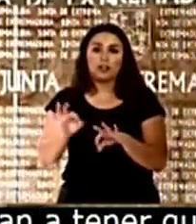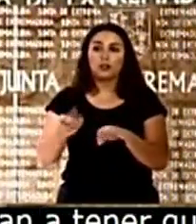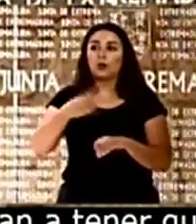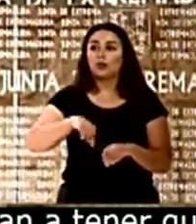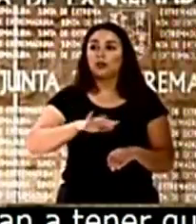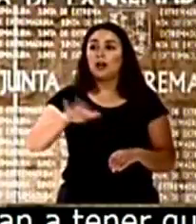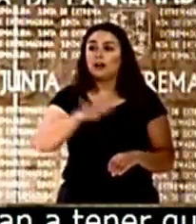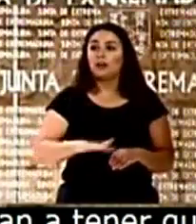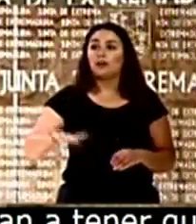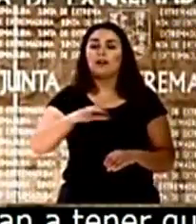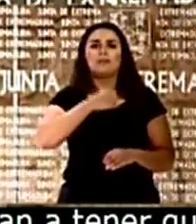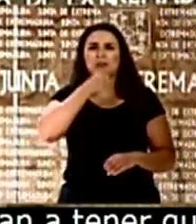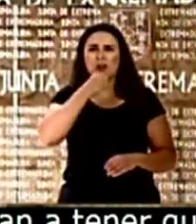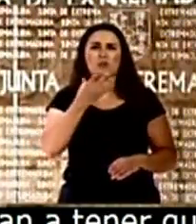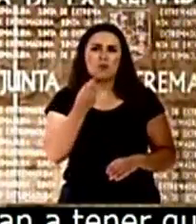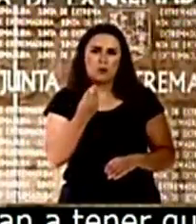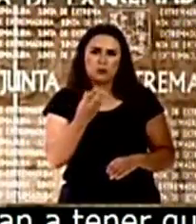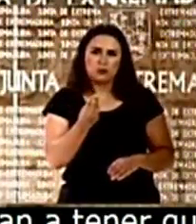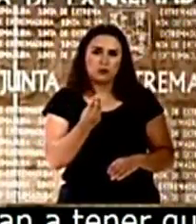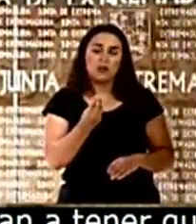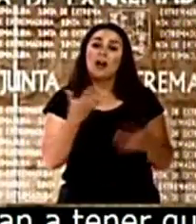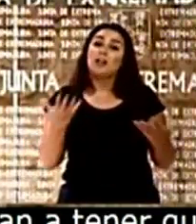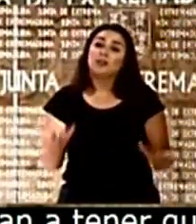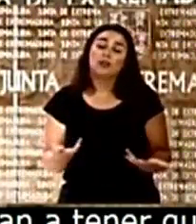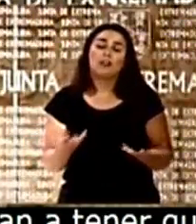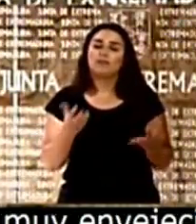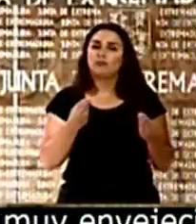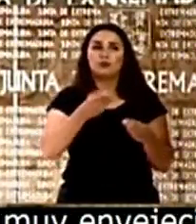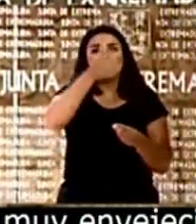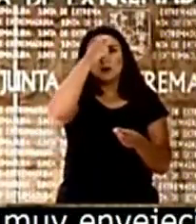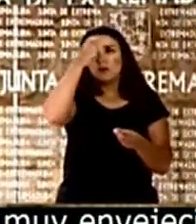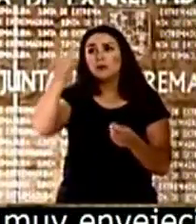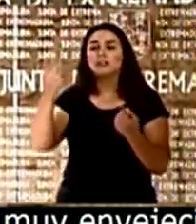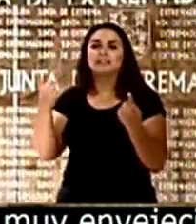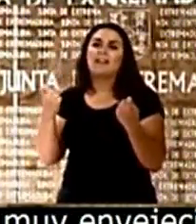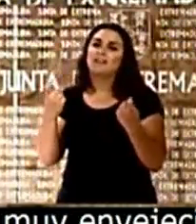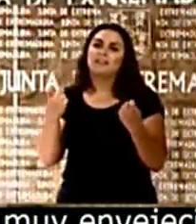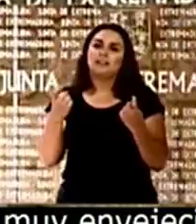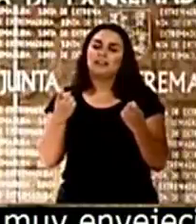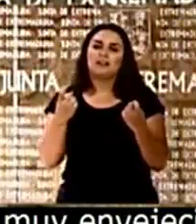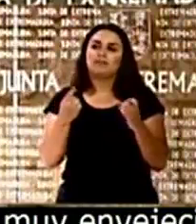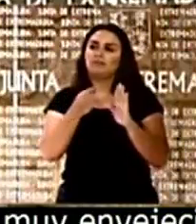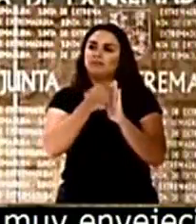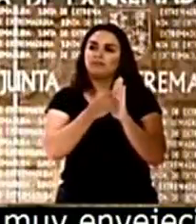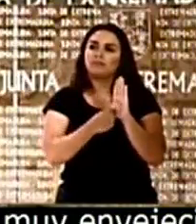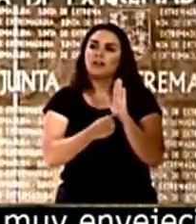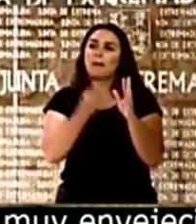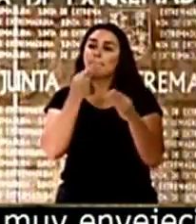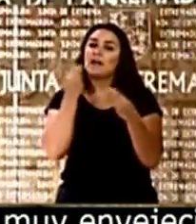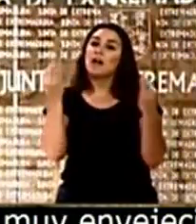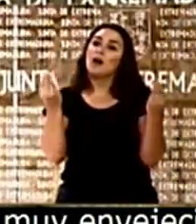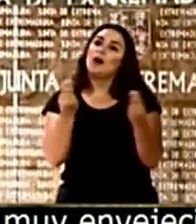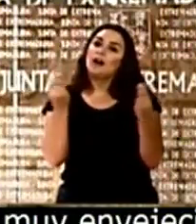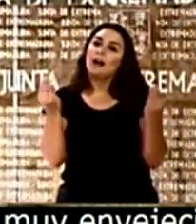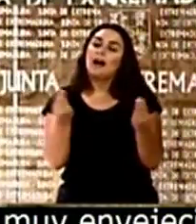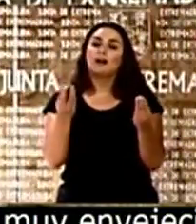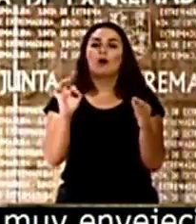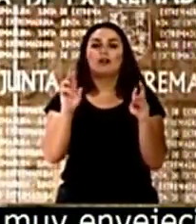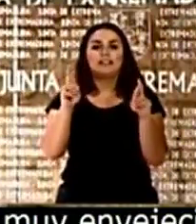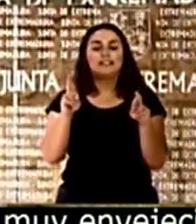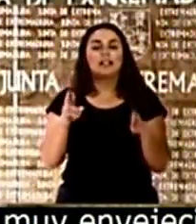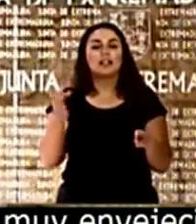muy envejecida y tenemos a muchos municipios que necesitan mejorar las residencias o